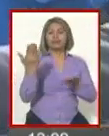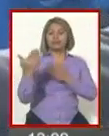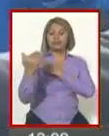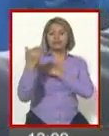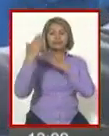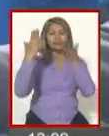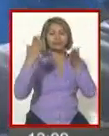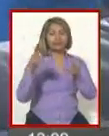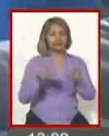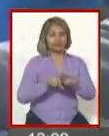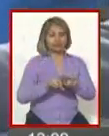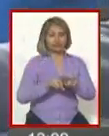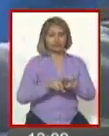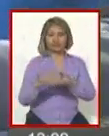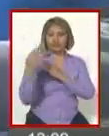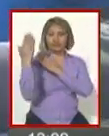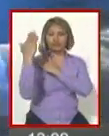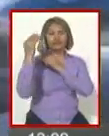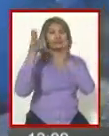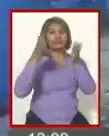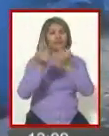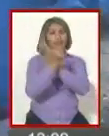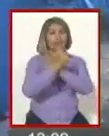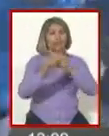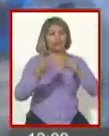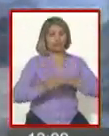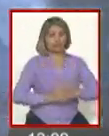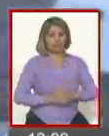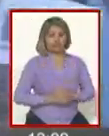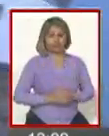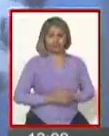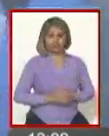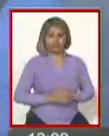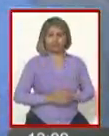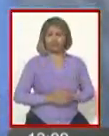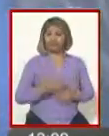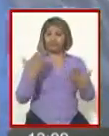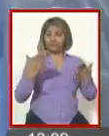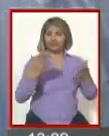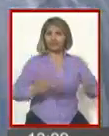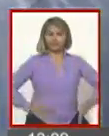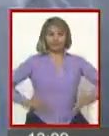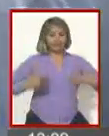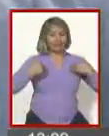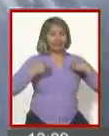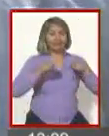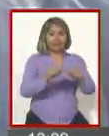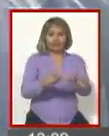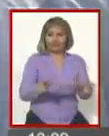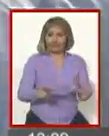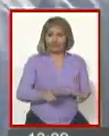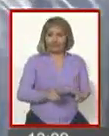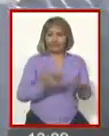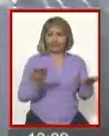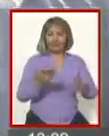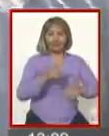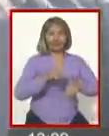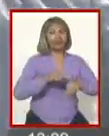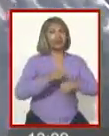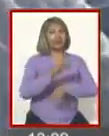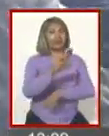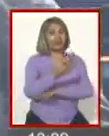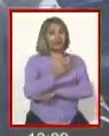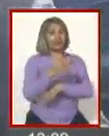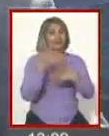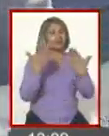bien cruceños, como seamos cruceños libres. Usted escuchó entonces, este es el panorama que se vive aquí en este lugar, donde a esta hora de la